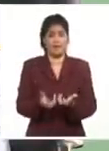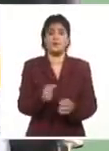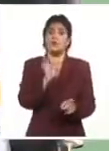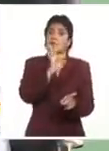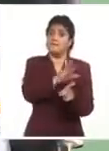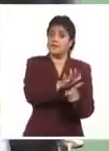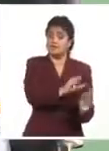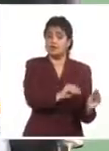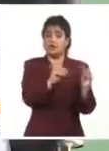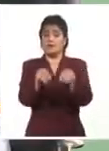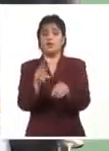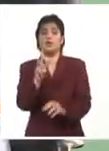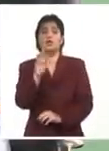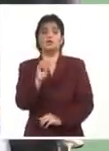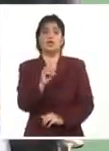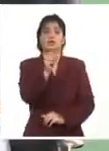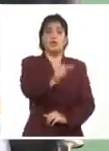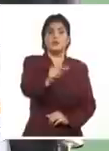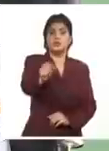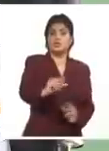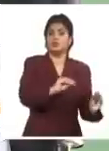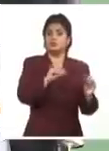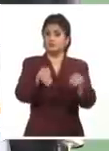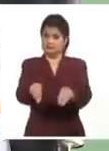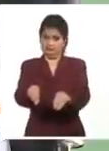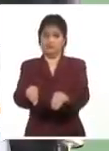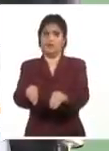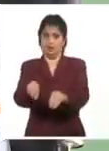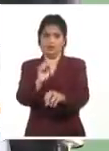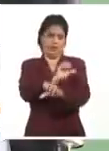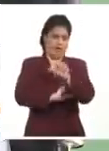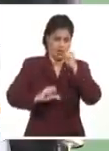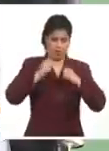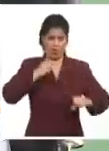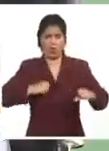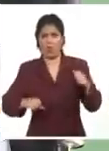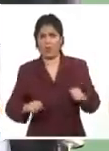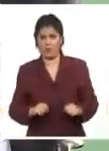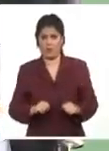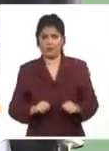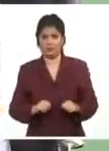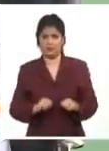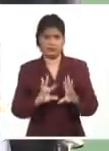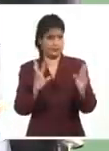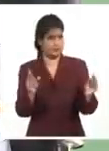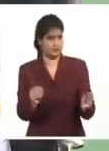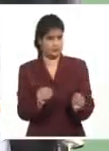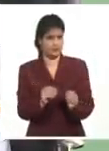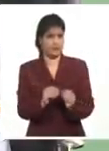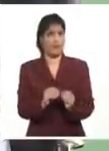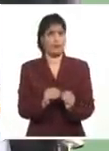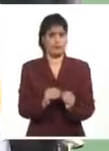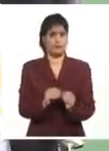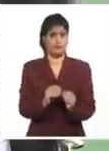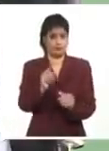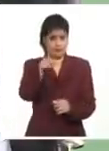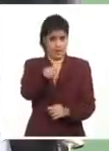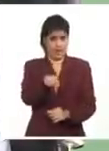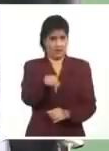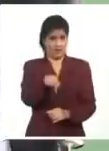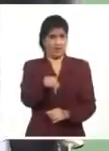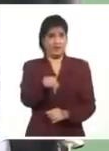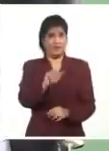Que este fue el dato inicial porque se contaron los fallecidos que entraron al hospital, que fueron 5